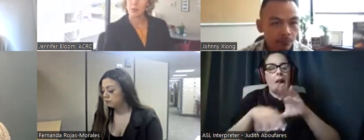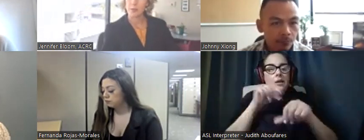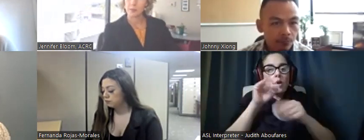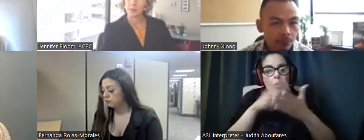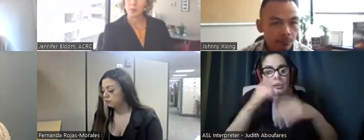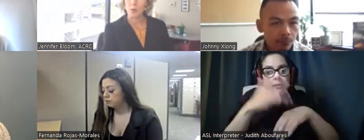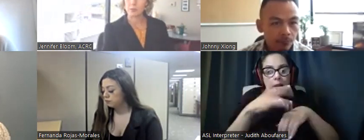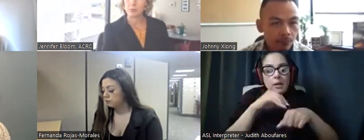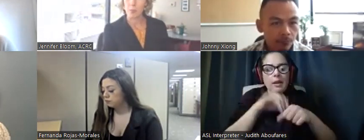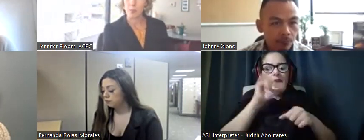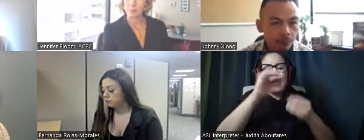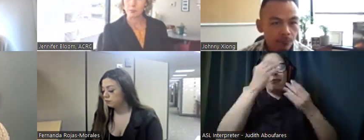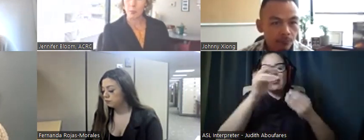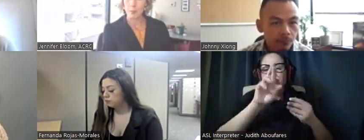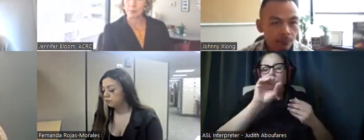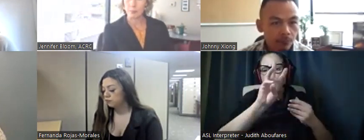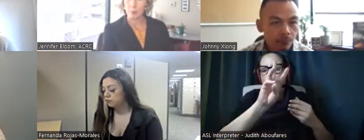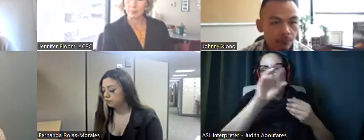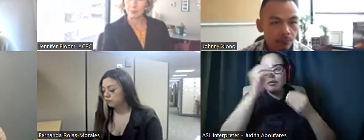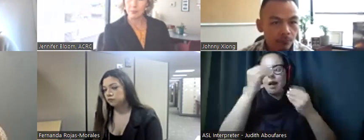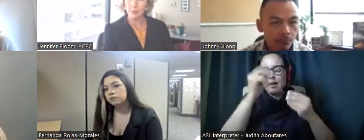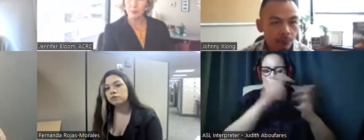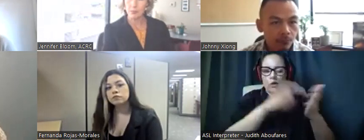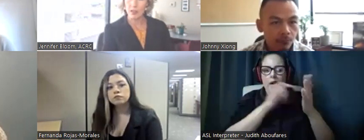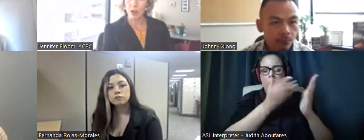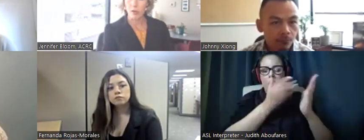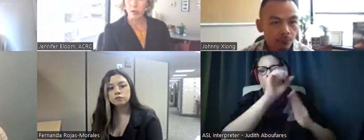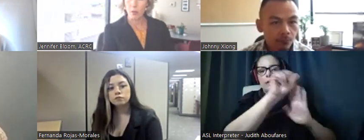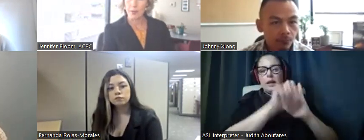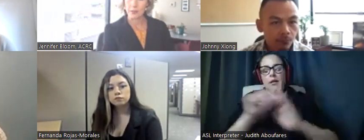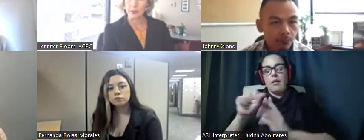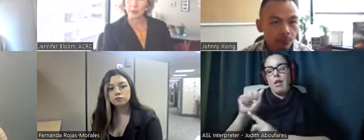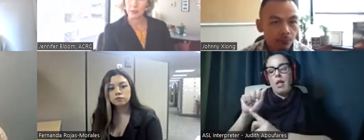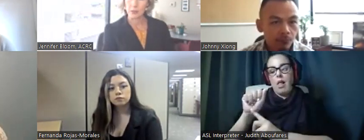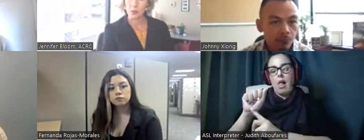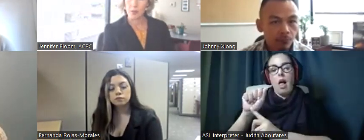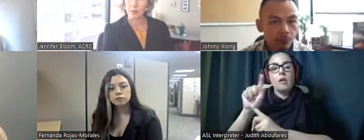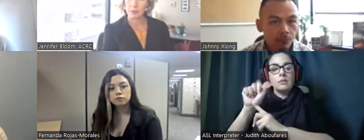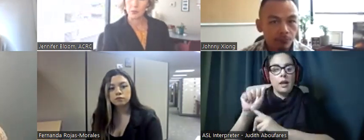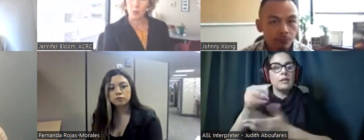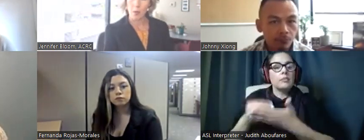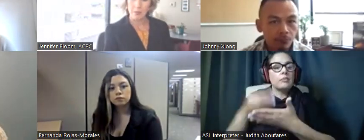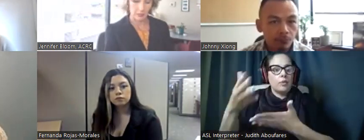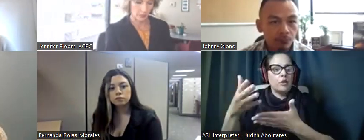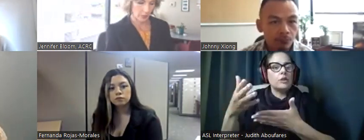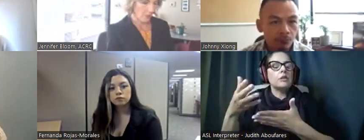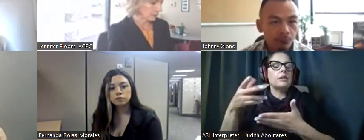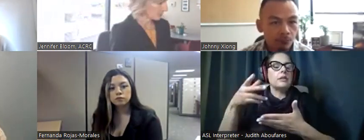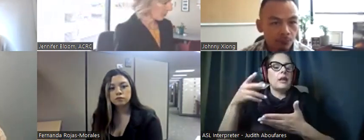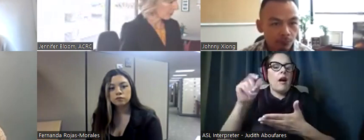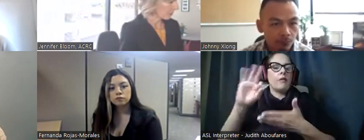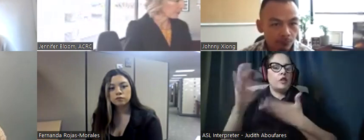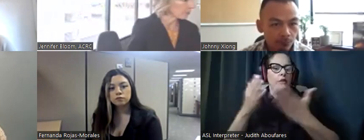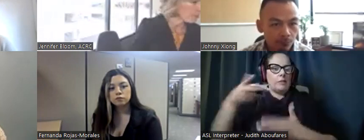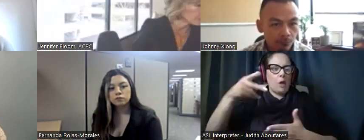fuera de lo que está disponible en la información que se ha requerido por el Estado, alta compro